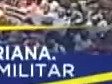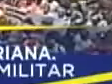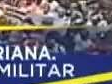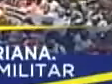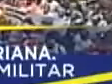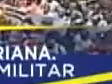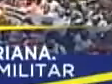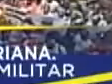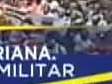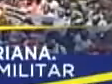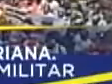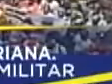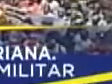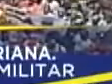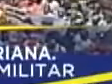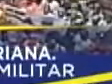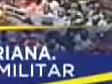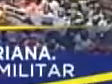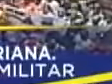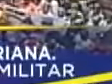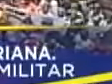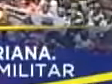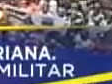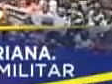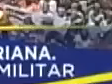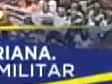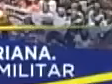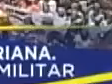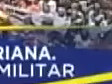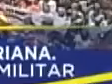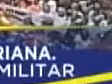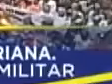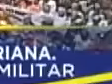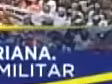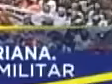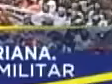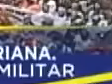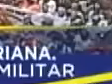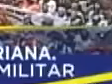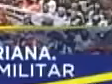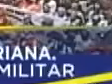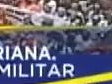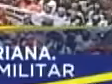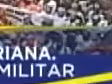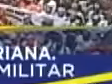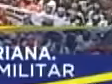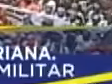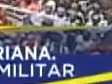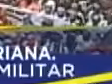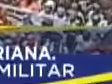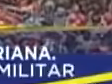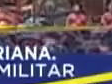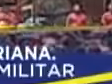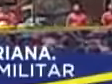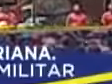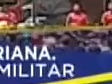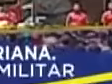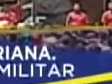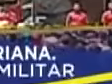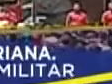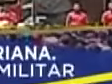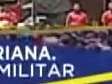juramento que hace 42 años dio nacimiento al 4 de febrero.